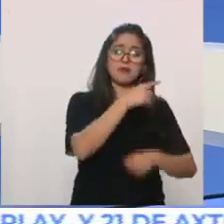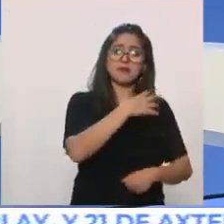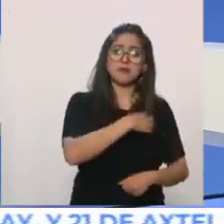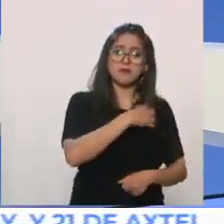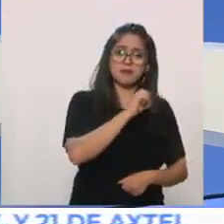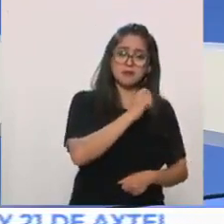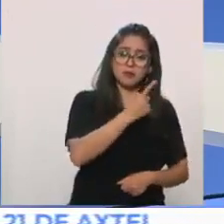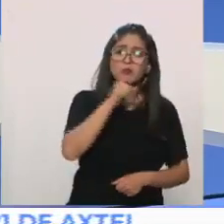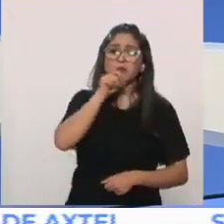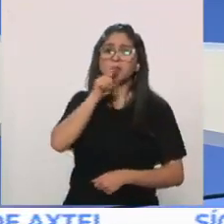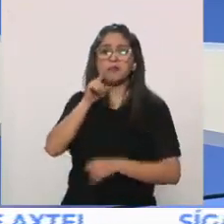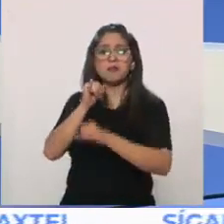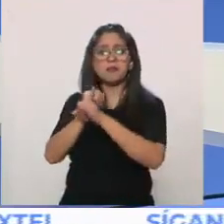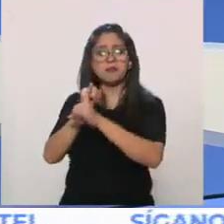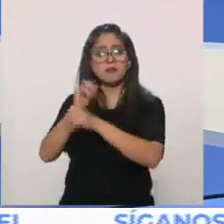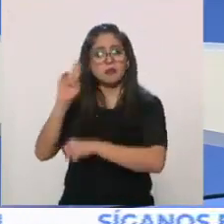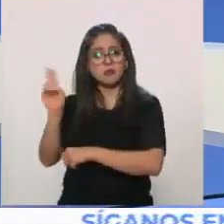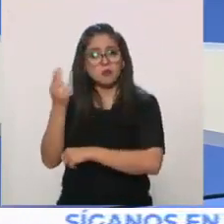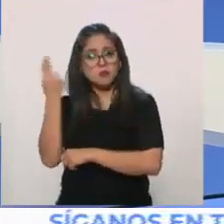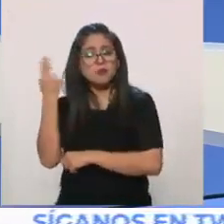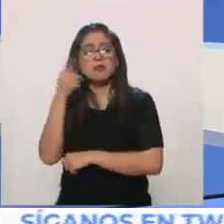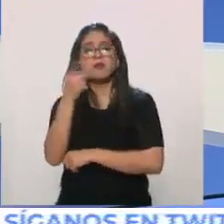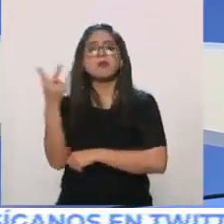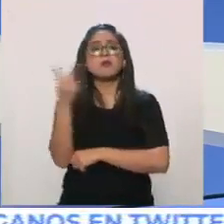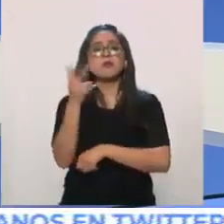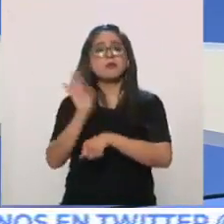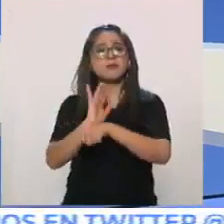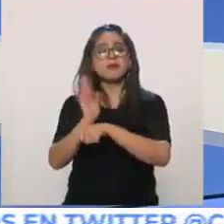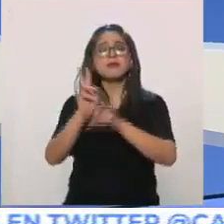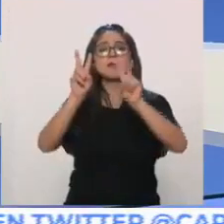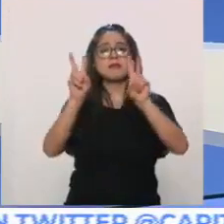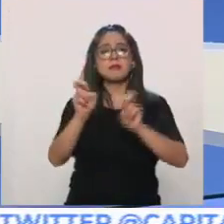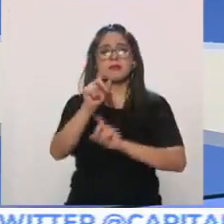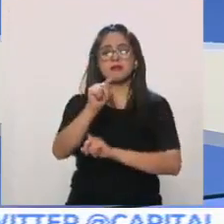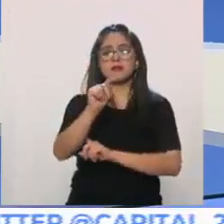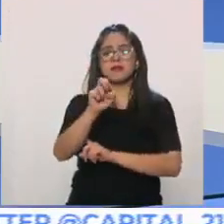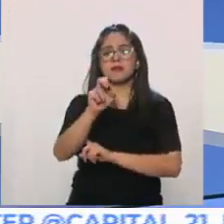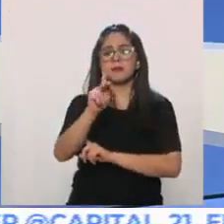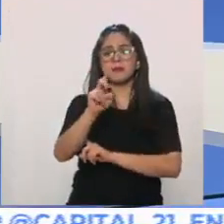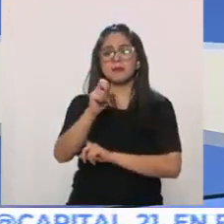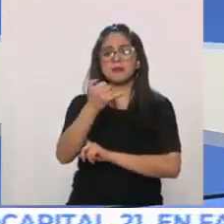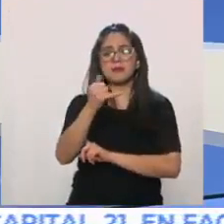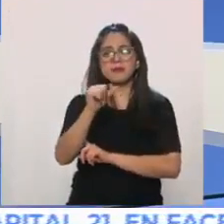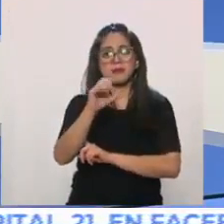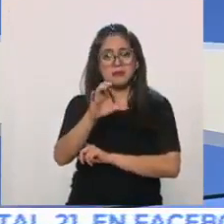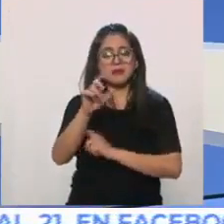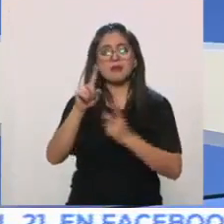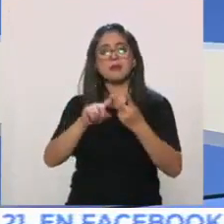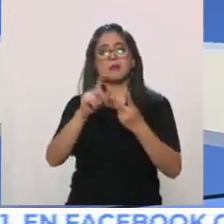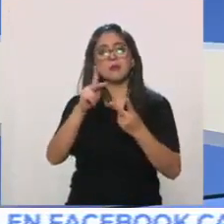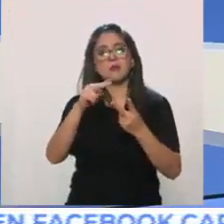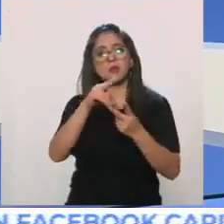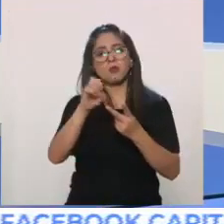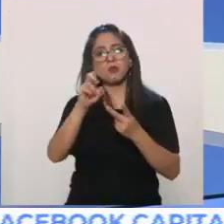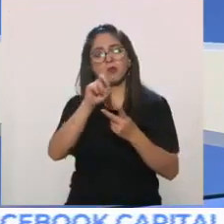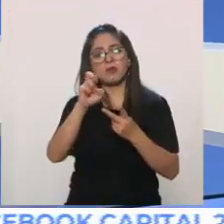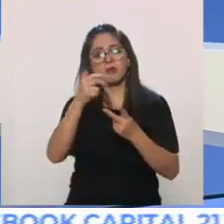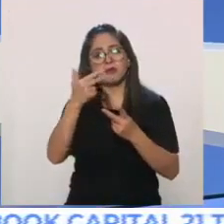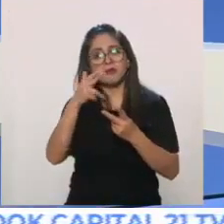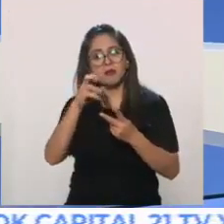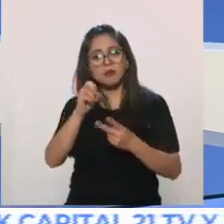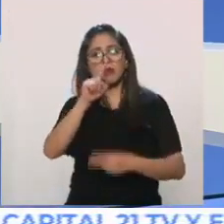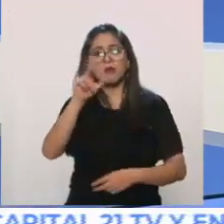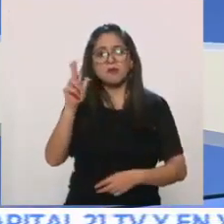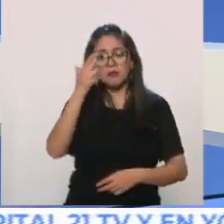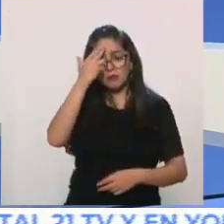con estos dos grandes tesoros, Tepeyac y Puño de Hierro. Para finalizar, bueno, pues recuerde usted todas las redes sociales, el sitio web de